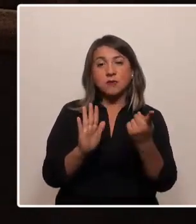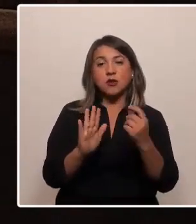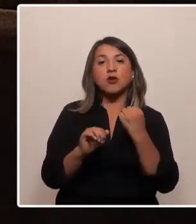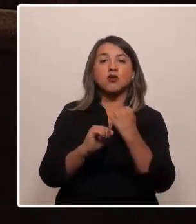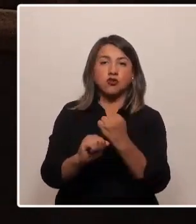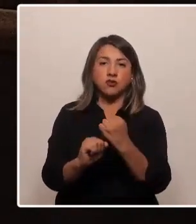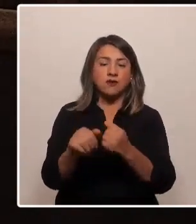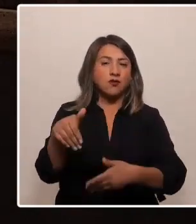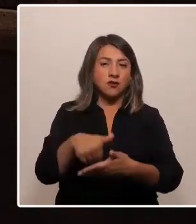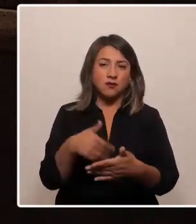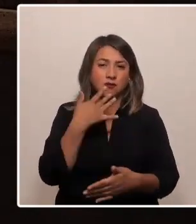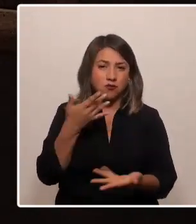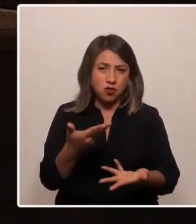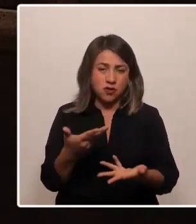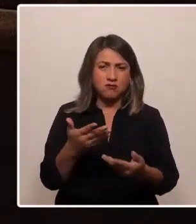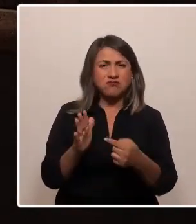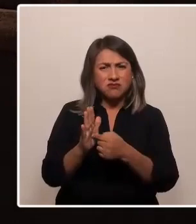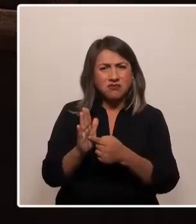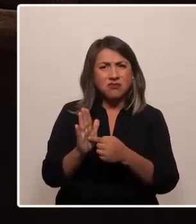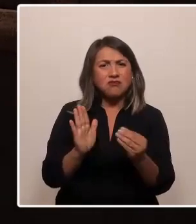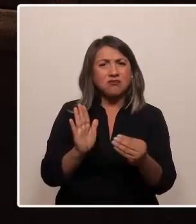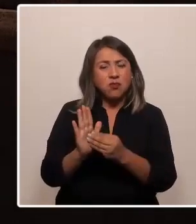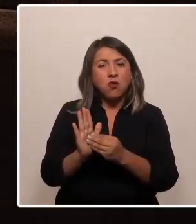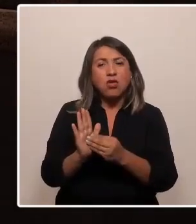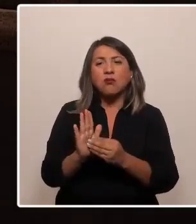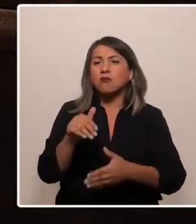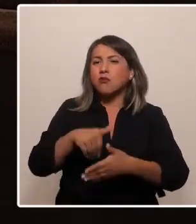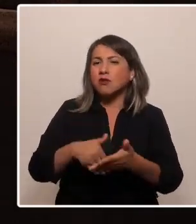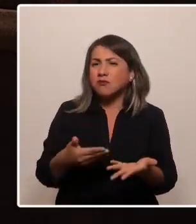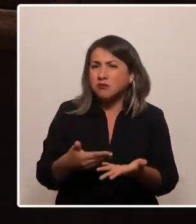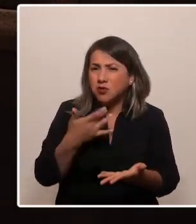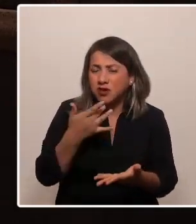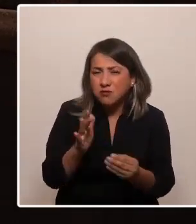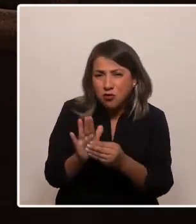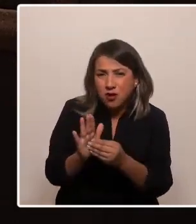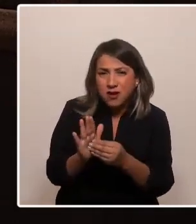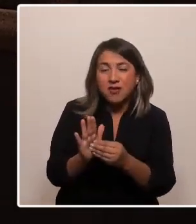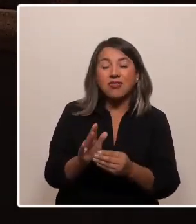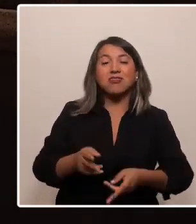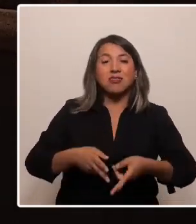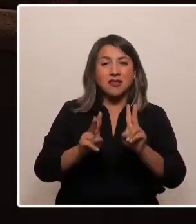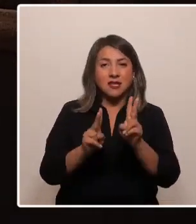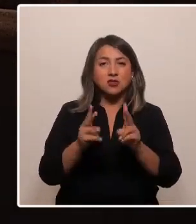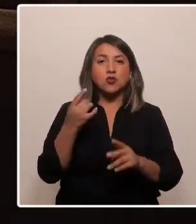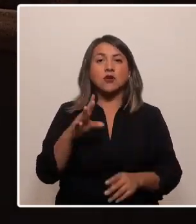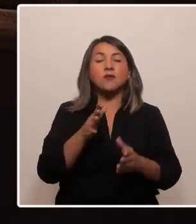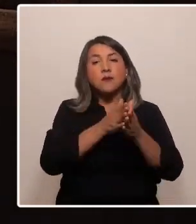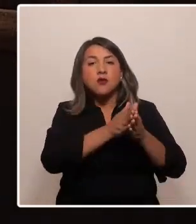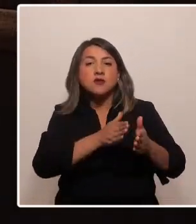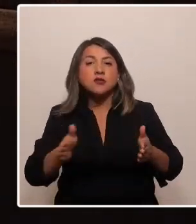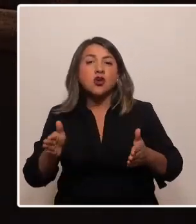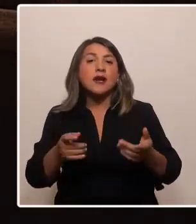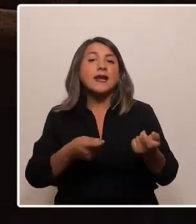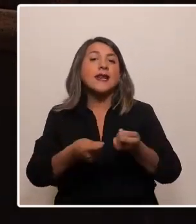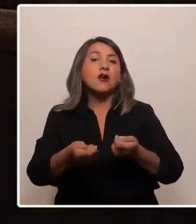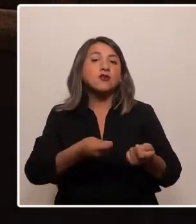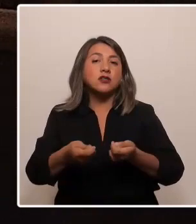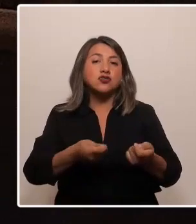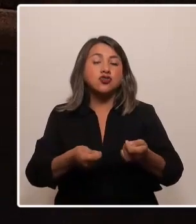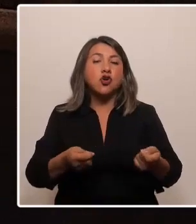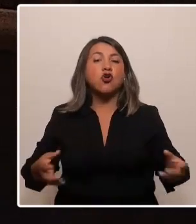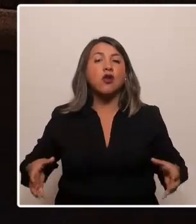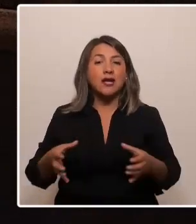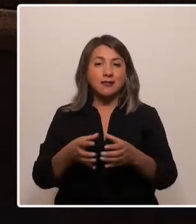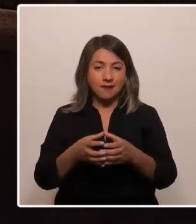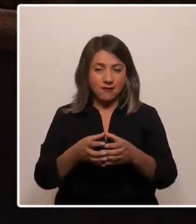pues parece haber circunscrito este derecho únicamente dentro del proceso de negociación colectiva. Esta concepción es restrictiva y